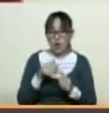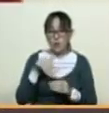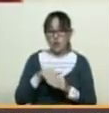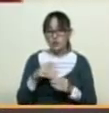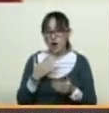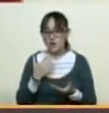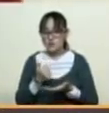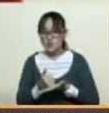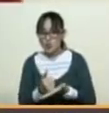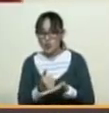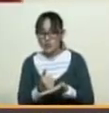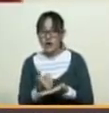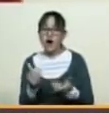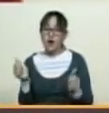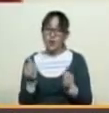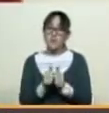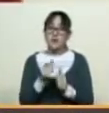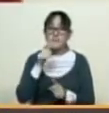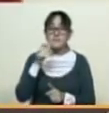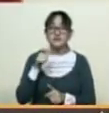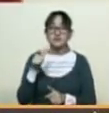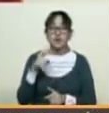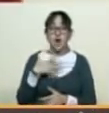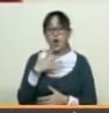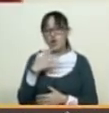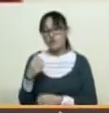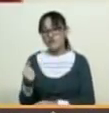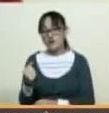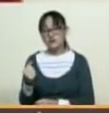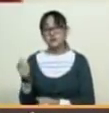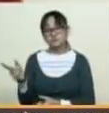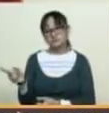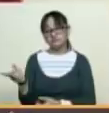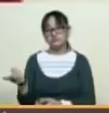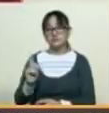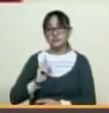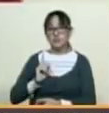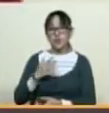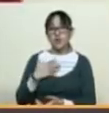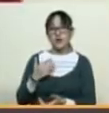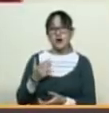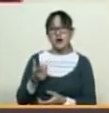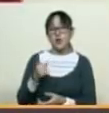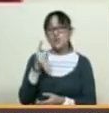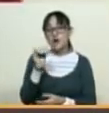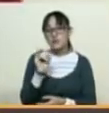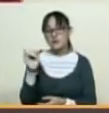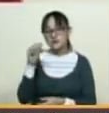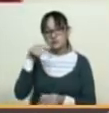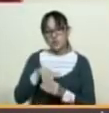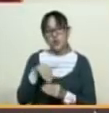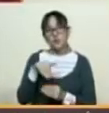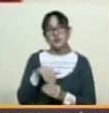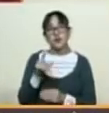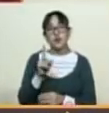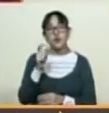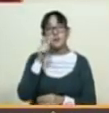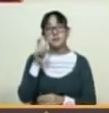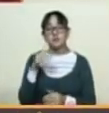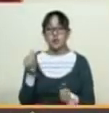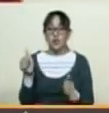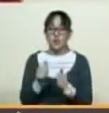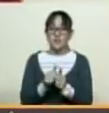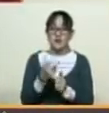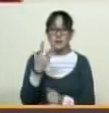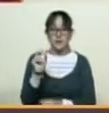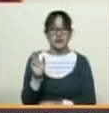voto, sea acompañado por la persona de su confianza y esa persona lo puede hacer una sola vez y no una persona puede acompañar